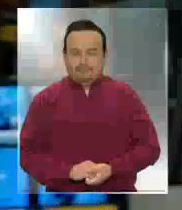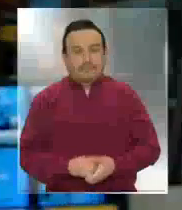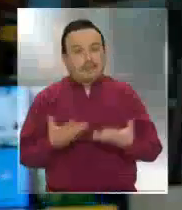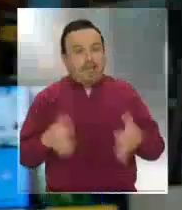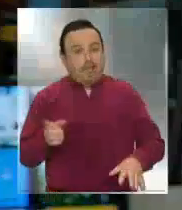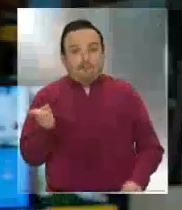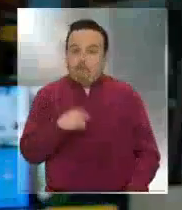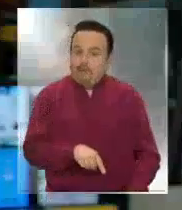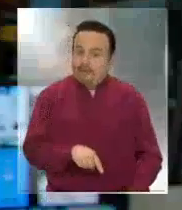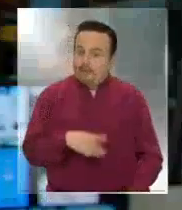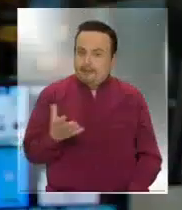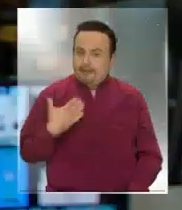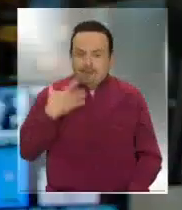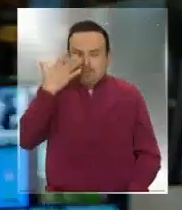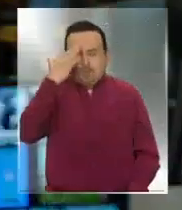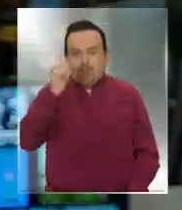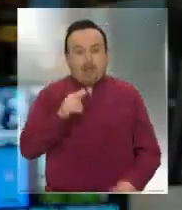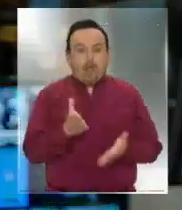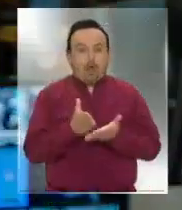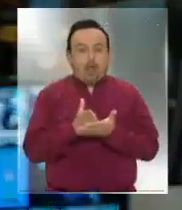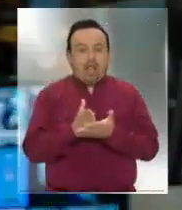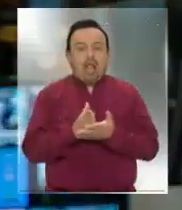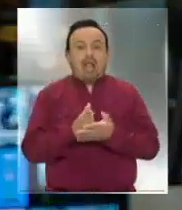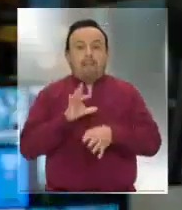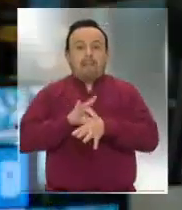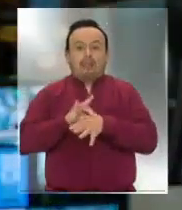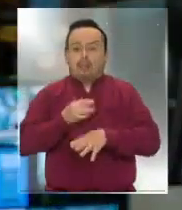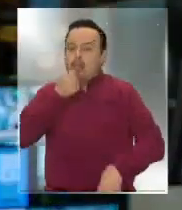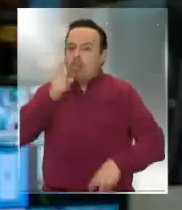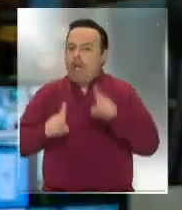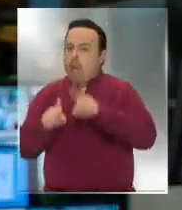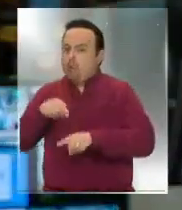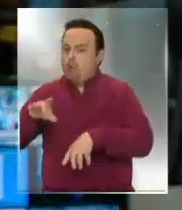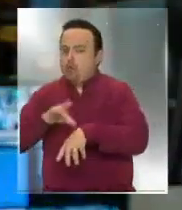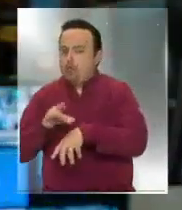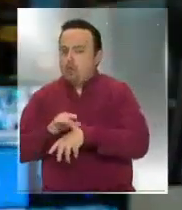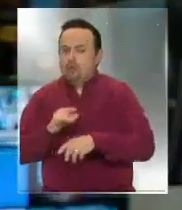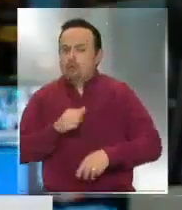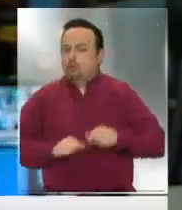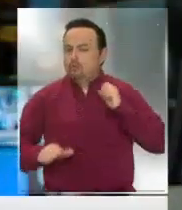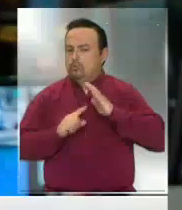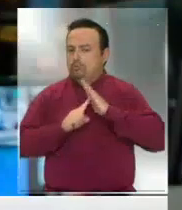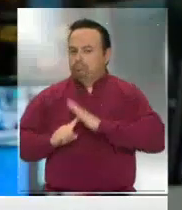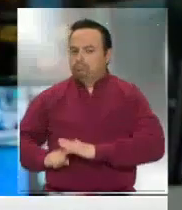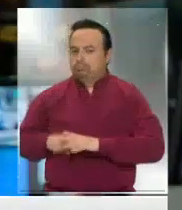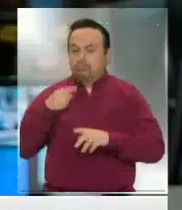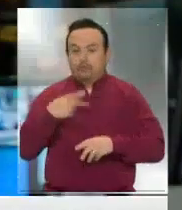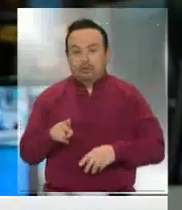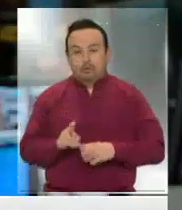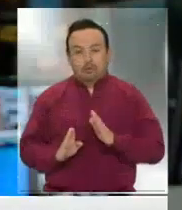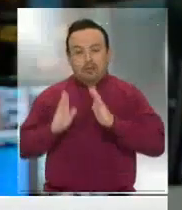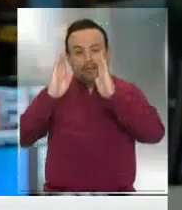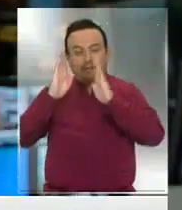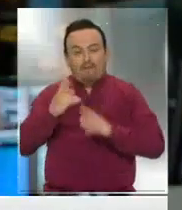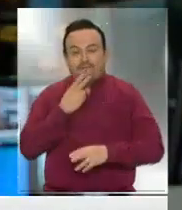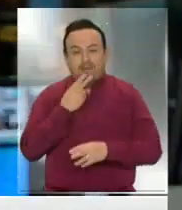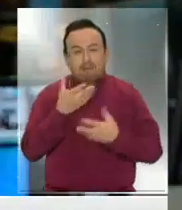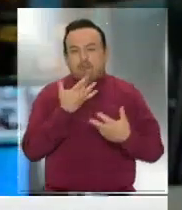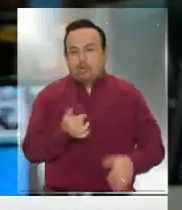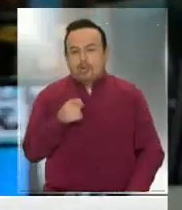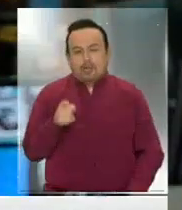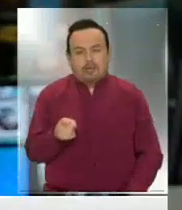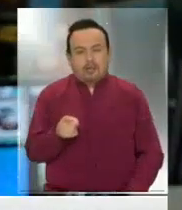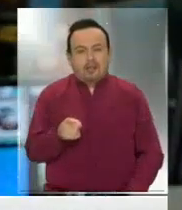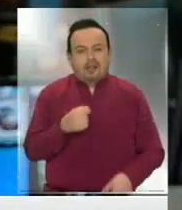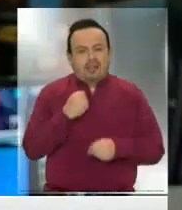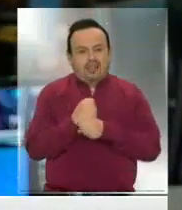Ya de regreso, como para no creer, el Colegio Médico denunció que algunos doctores han sufrido discriminación en sus edificios o condominios solo por el